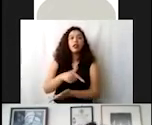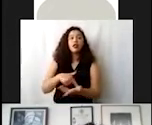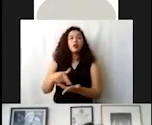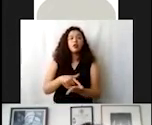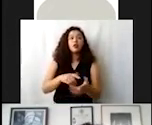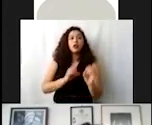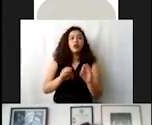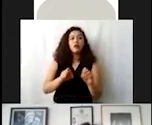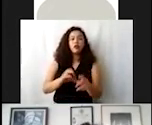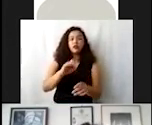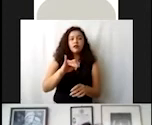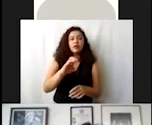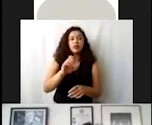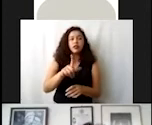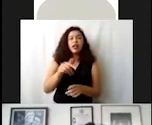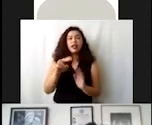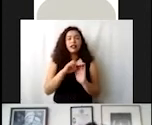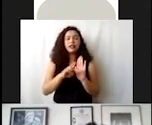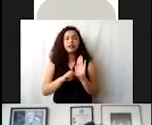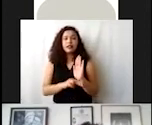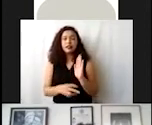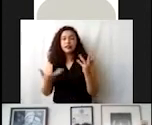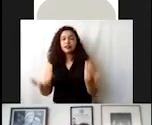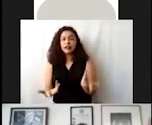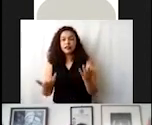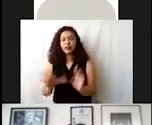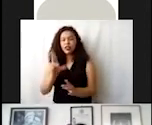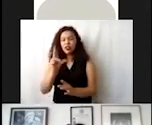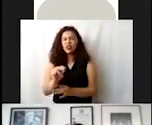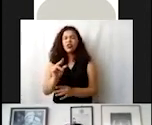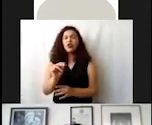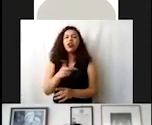ciertos requisitos, ¿no? Sino que tienes que verlo de manera